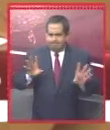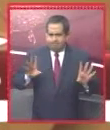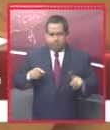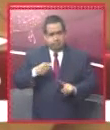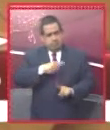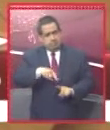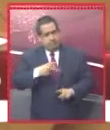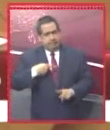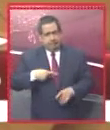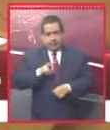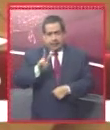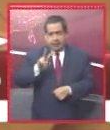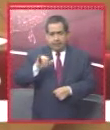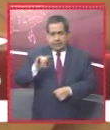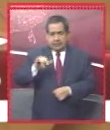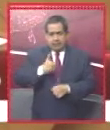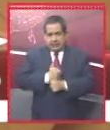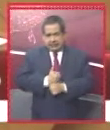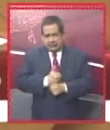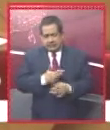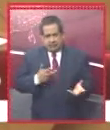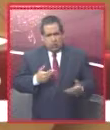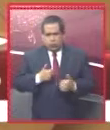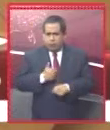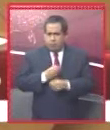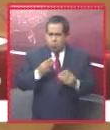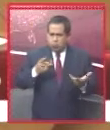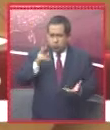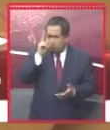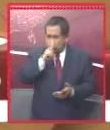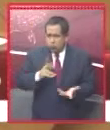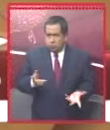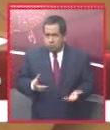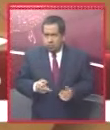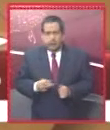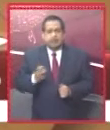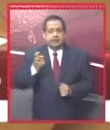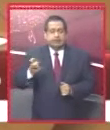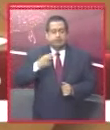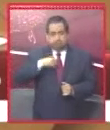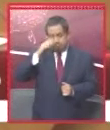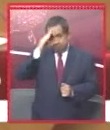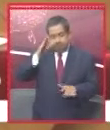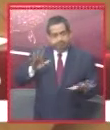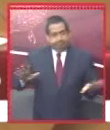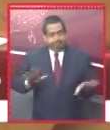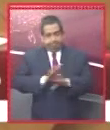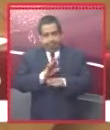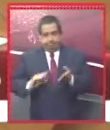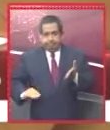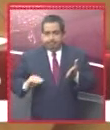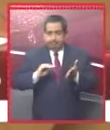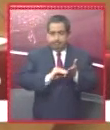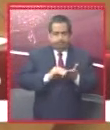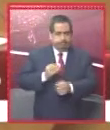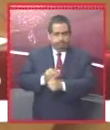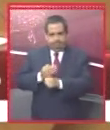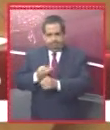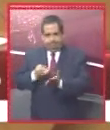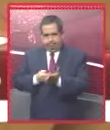que sufren las víctimas es indescriptible. En este sentido, la modificación propuesta en este dictamen, que